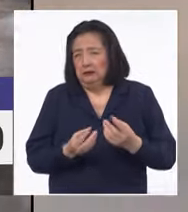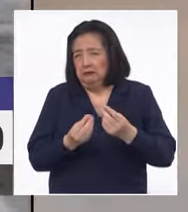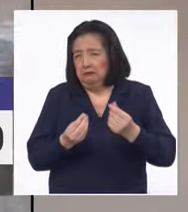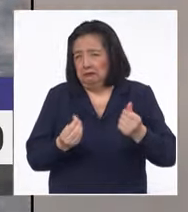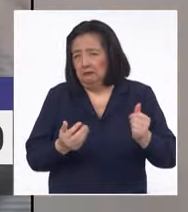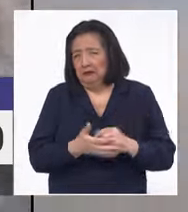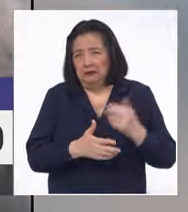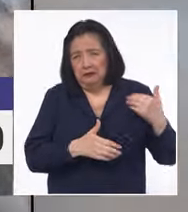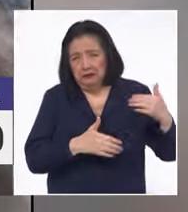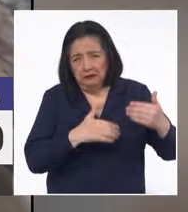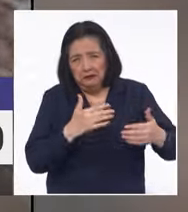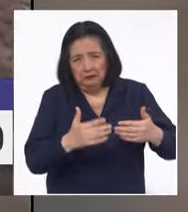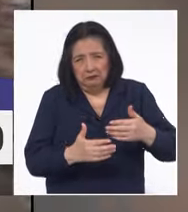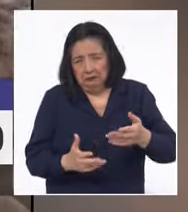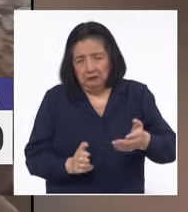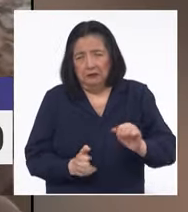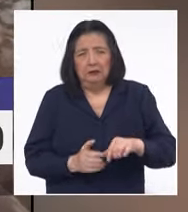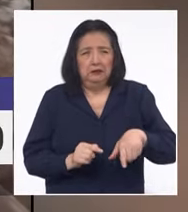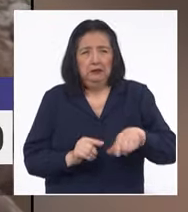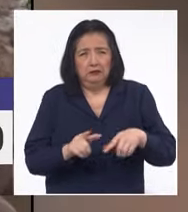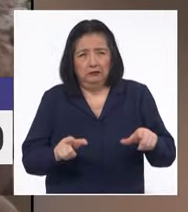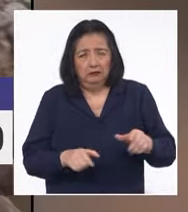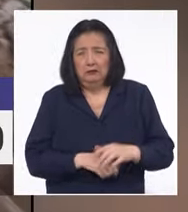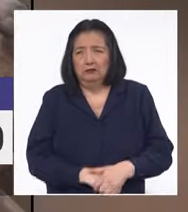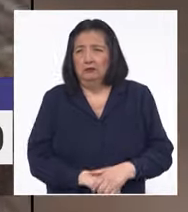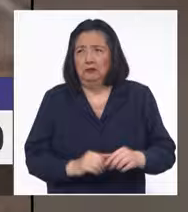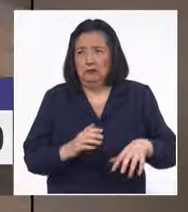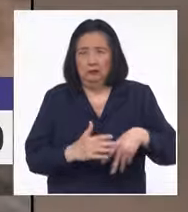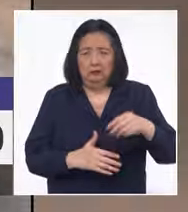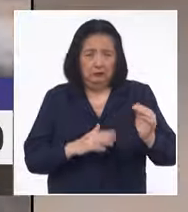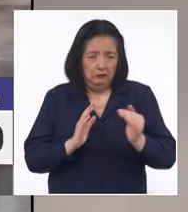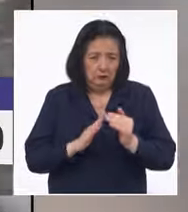también que se había juntado en estos lugares, en afuera